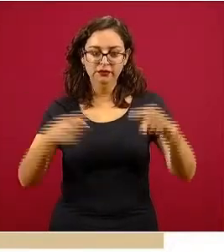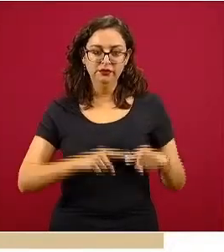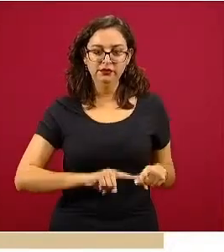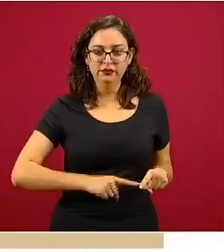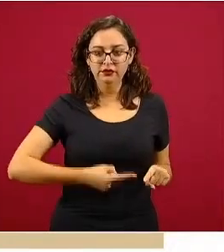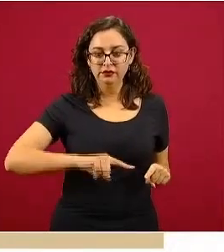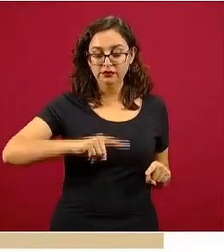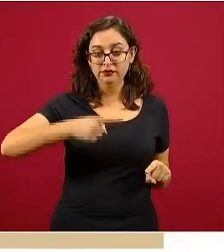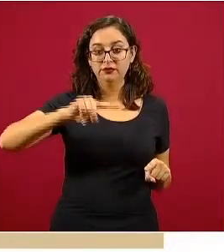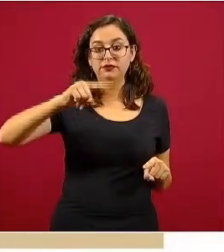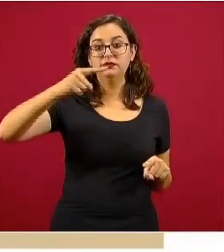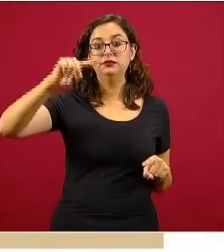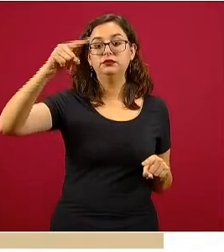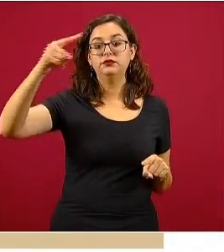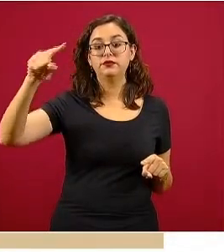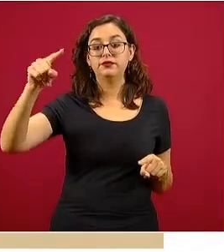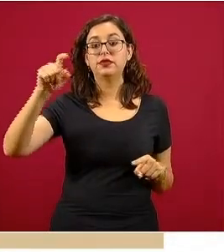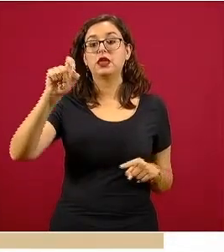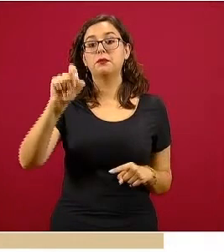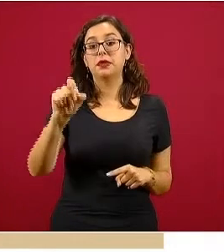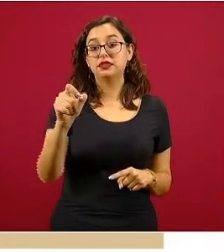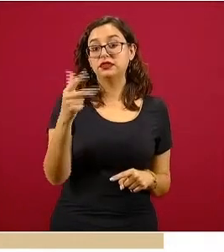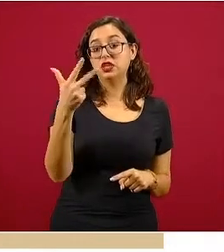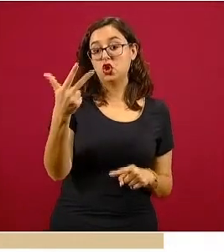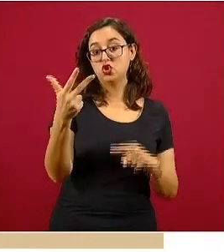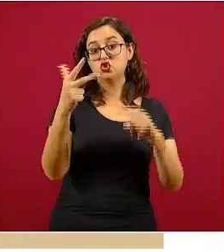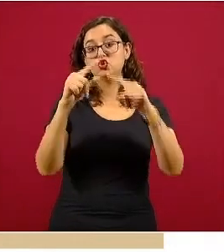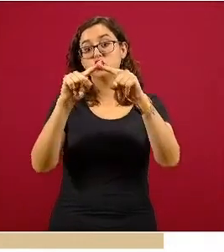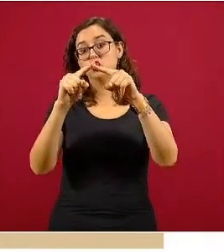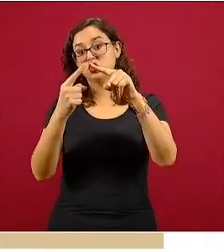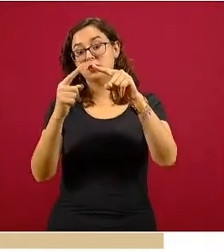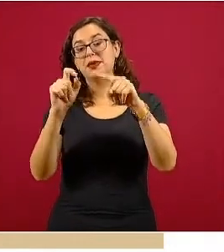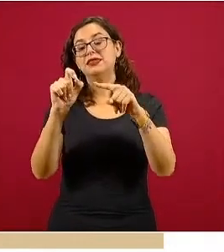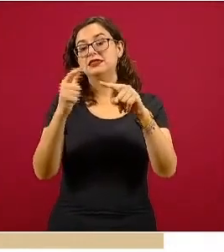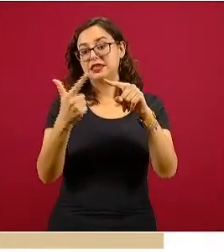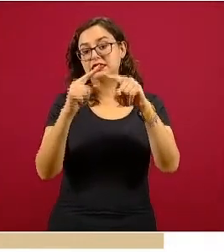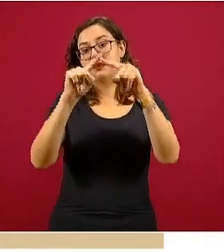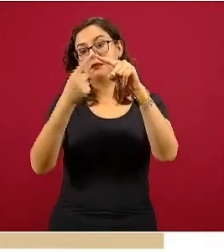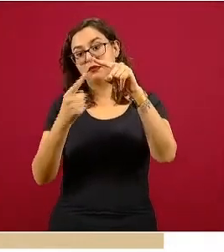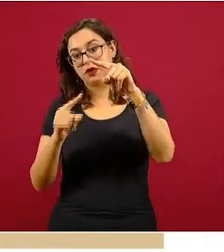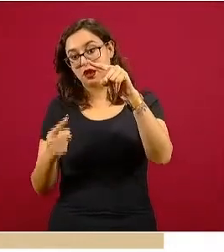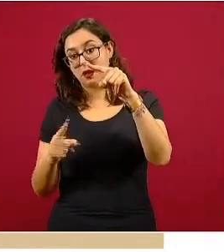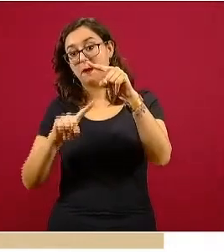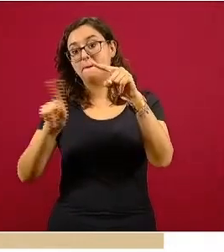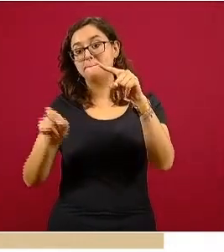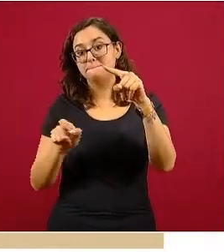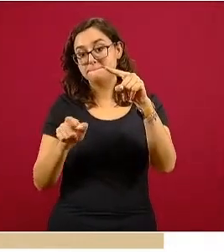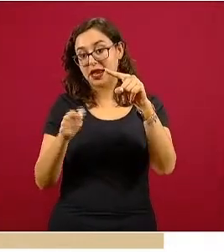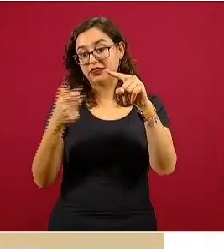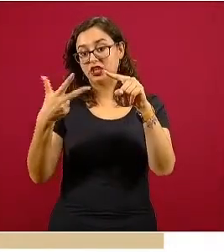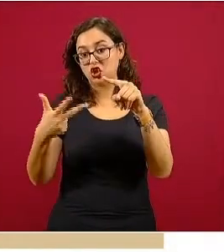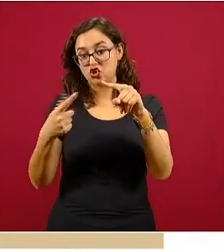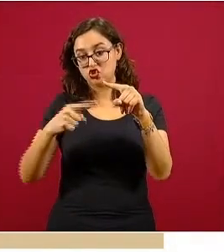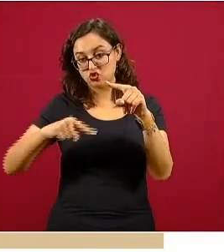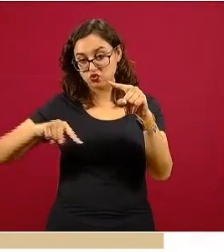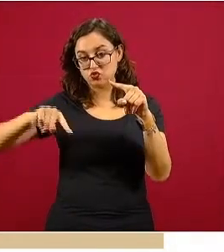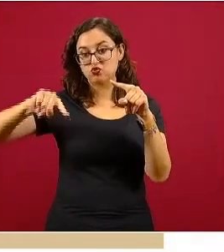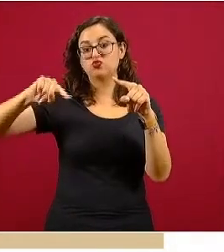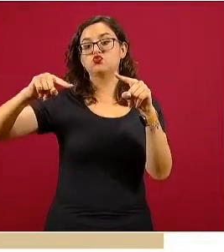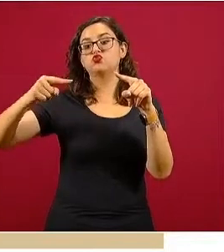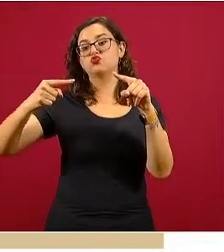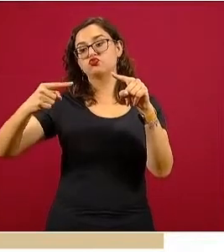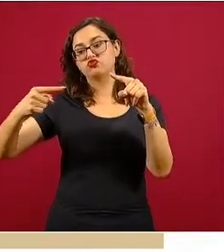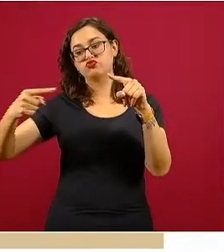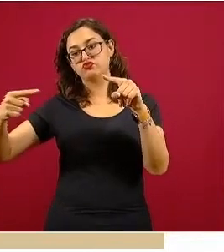hasta la 27 y a partir de la 28 un incremento ligero y luego una tendencia prácticamente de meseta en su comportamiento hasta